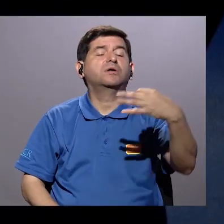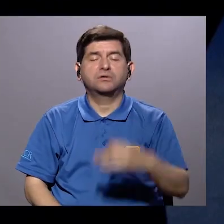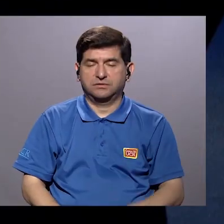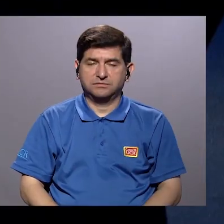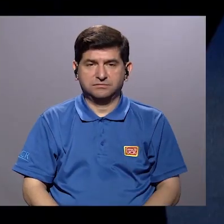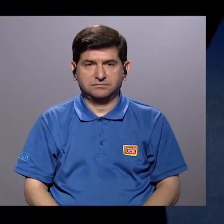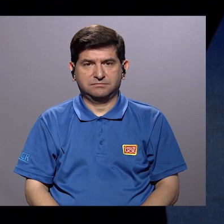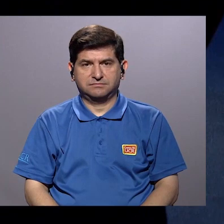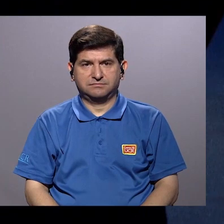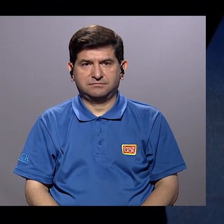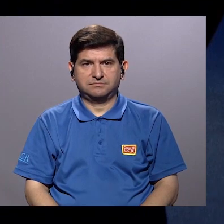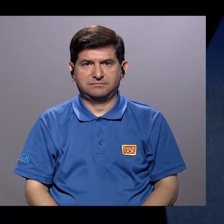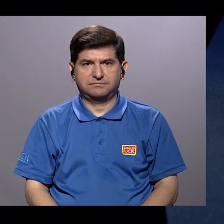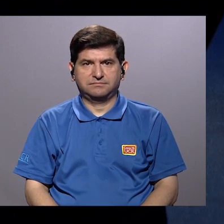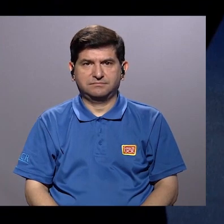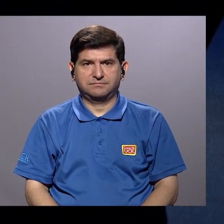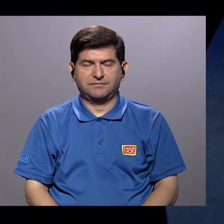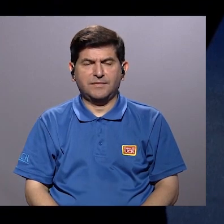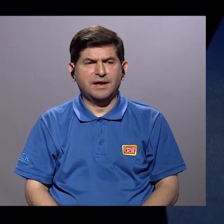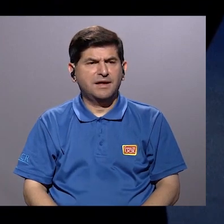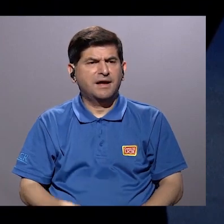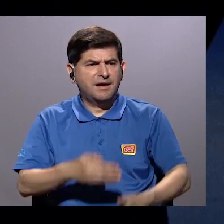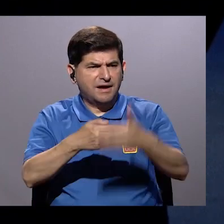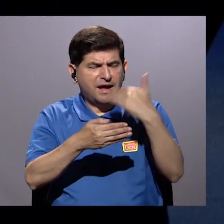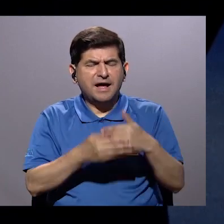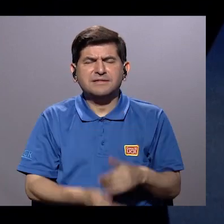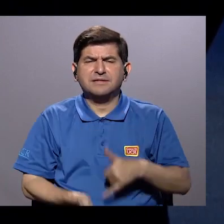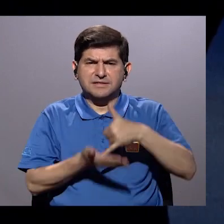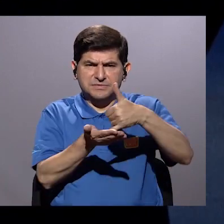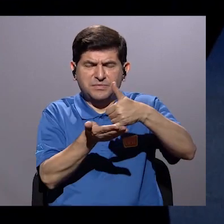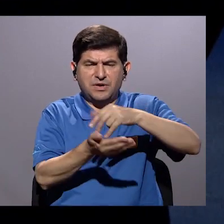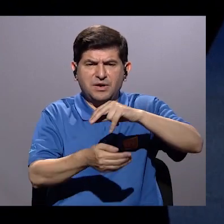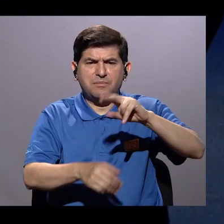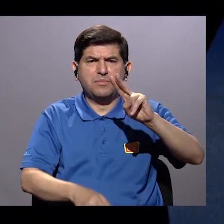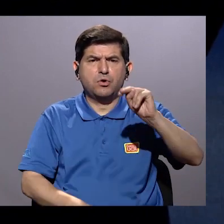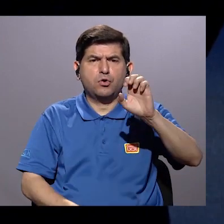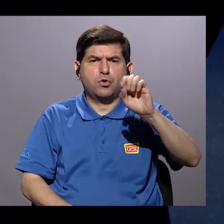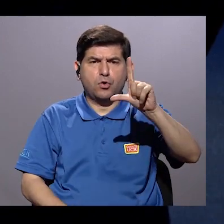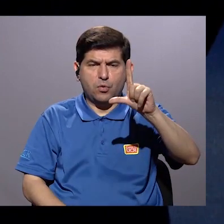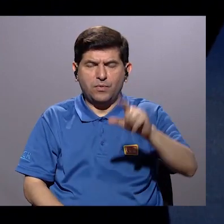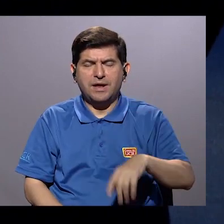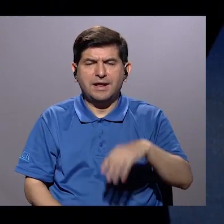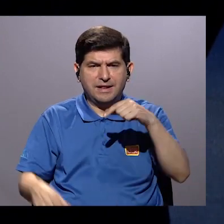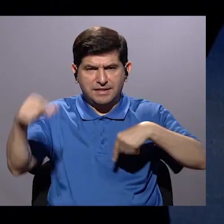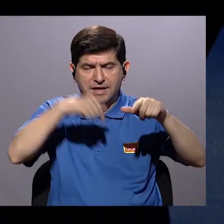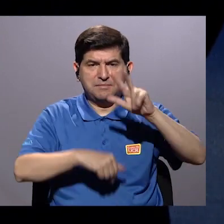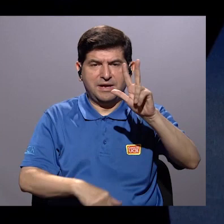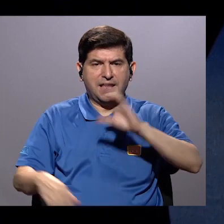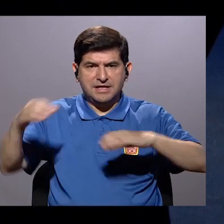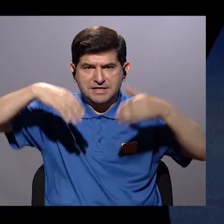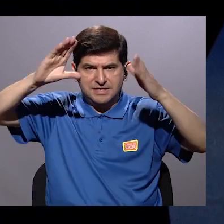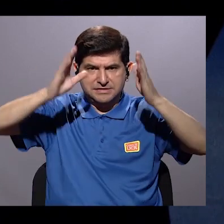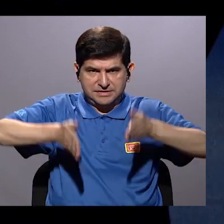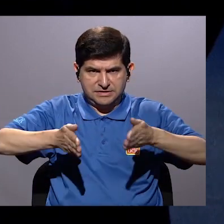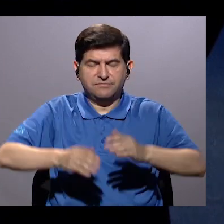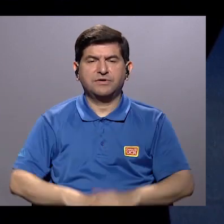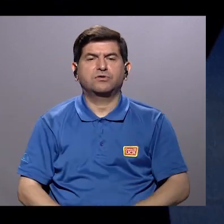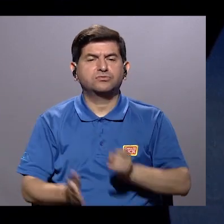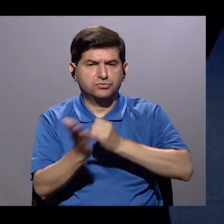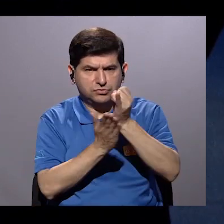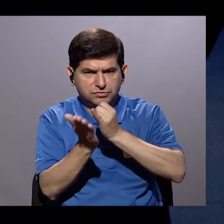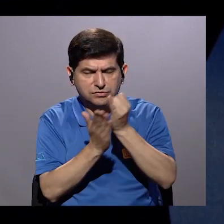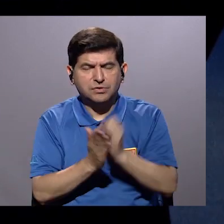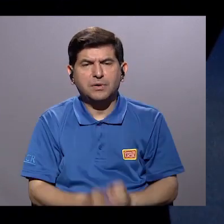poco se otorgó el Premio Nobel de Química, ¿verdad?, a 3 científicos que investigaron